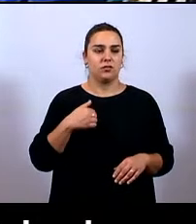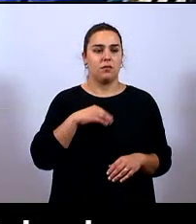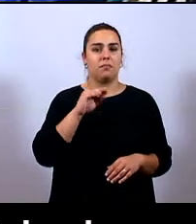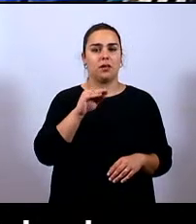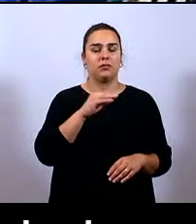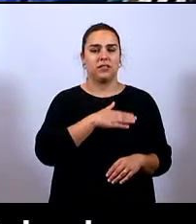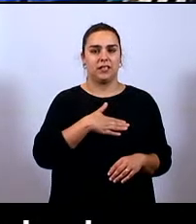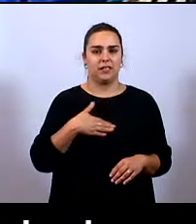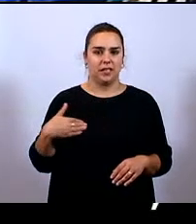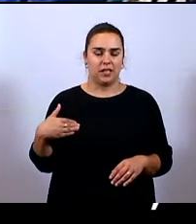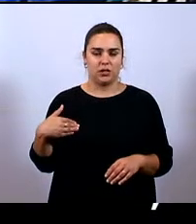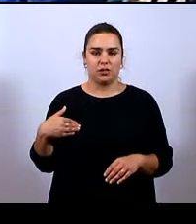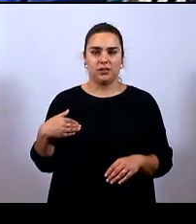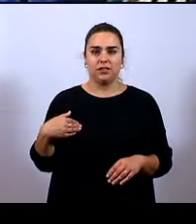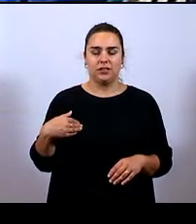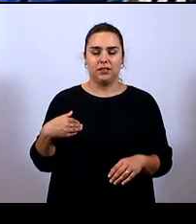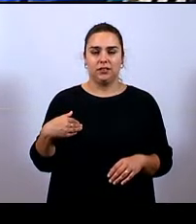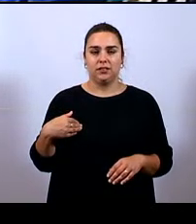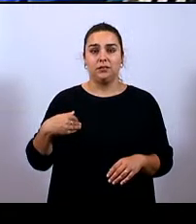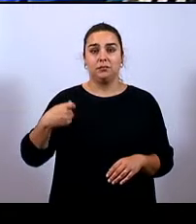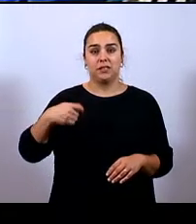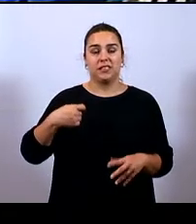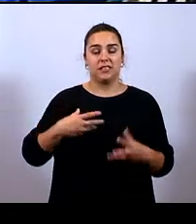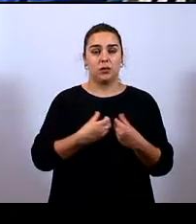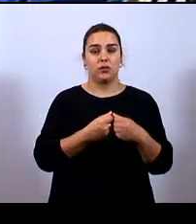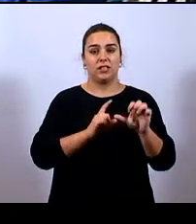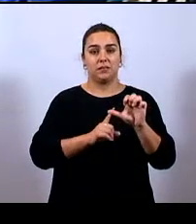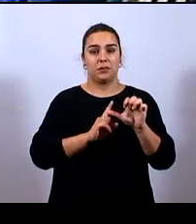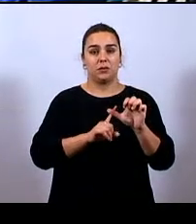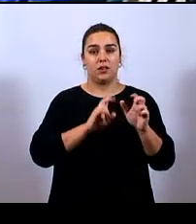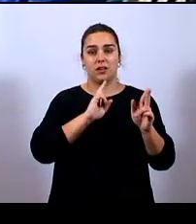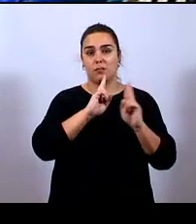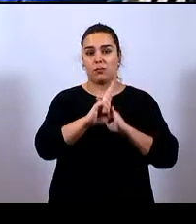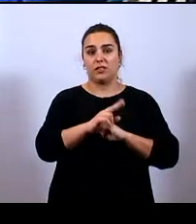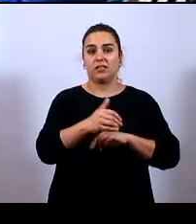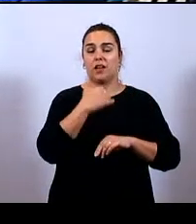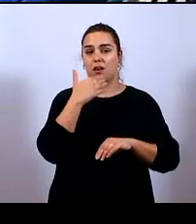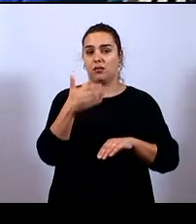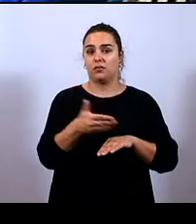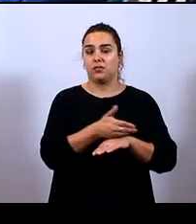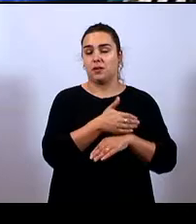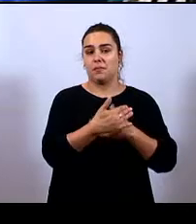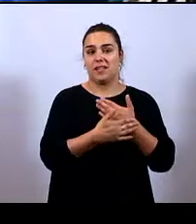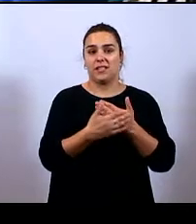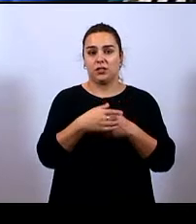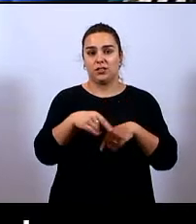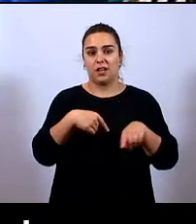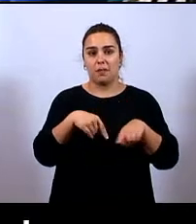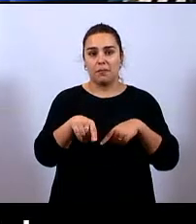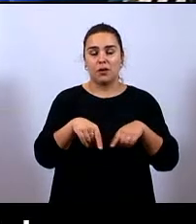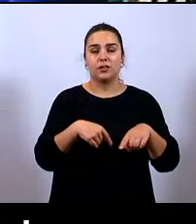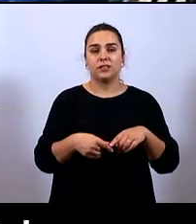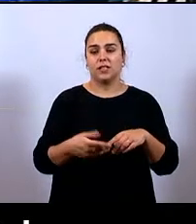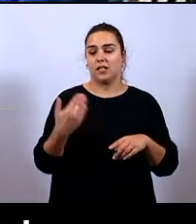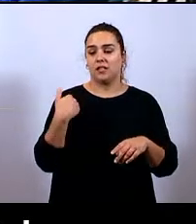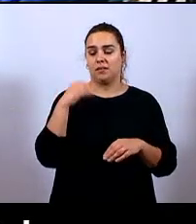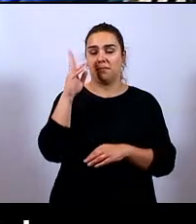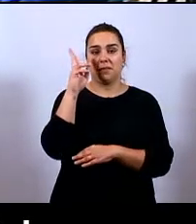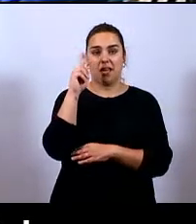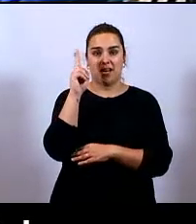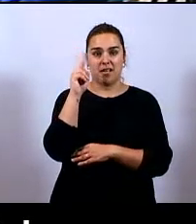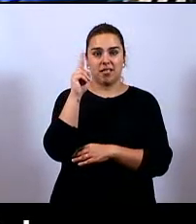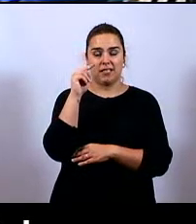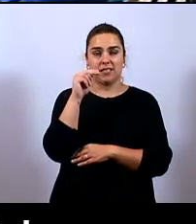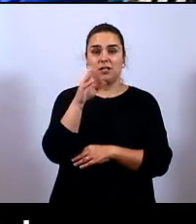preguntarle si la presidenta de la Junta ha recibido respuesta a la carta que remitió al ministro de Transportes, Óscar Puente, el pasado viernes, a razón de